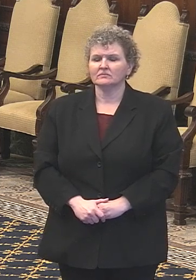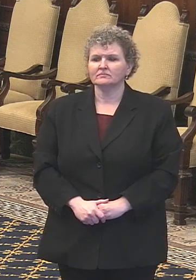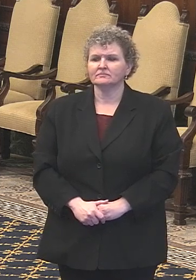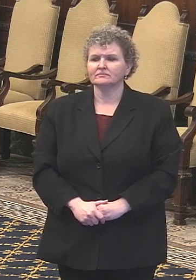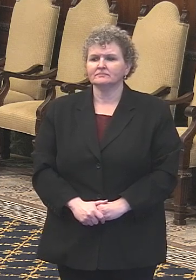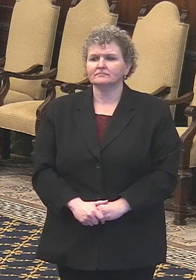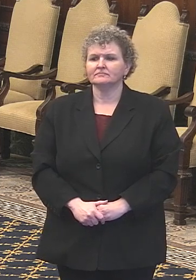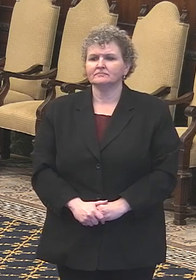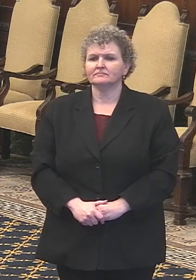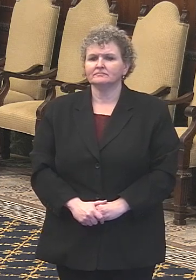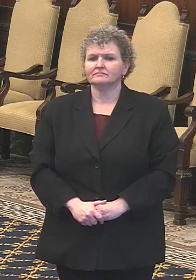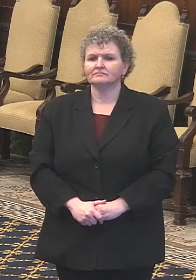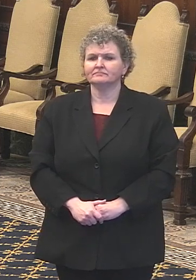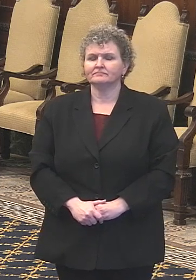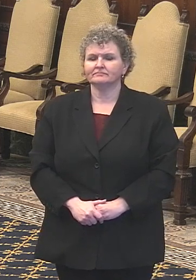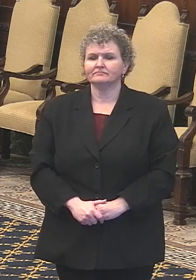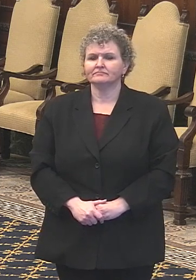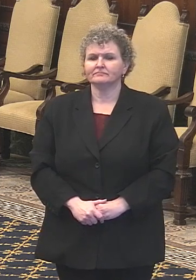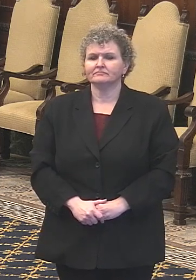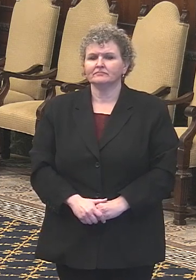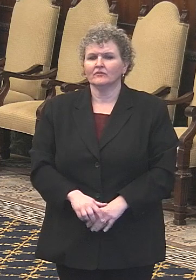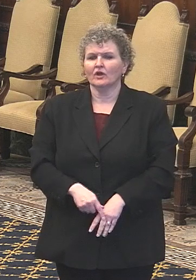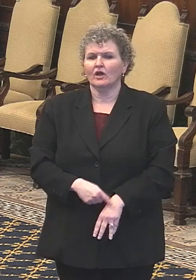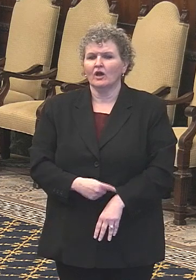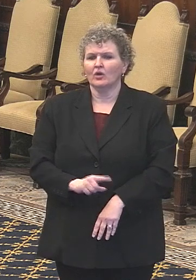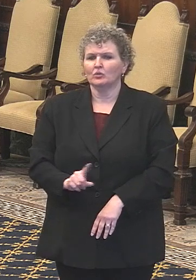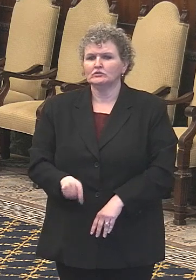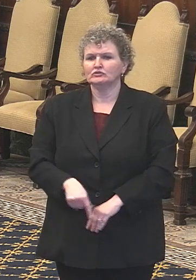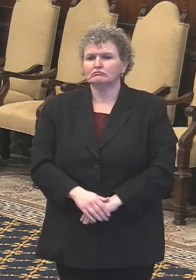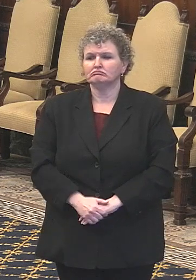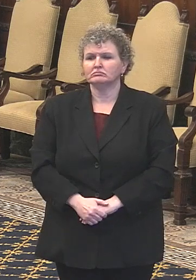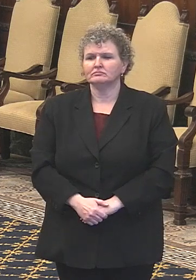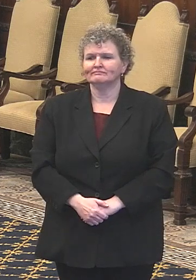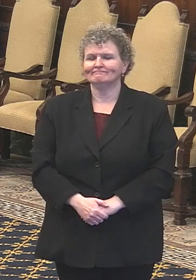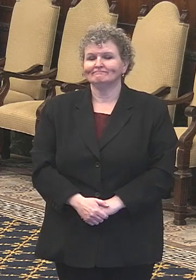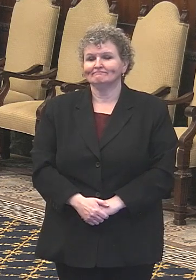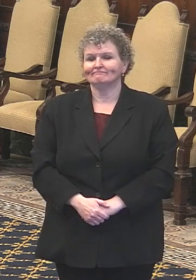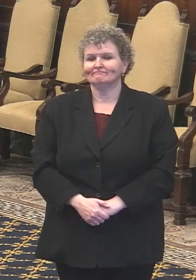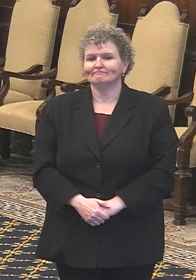tiene experiencia, es de primera clase y vamos a remontar esto.